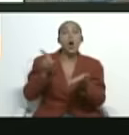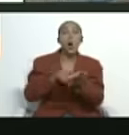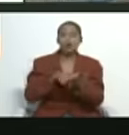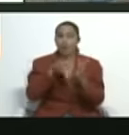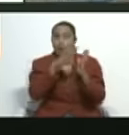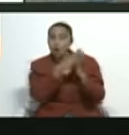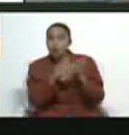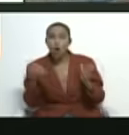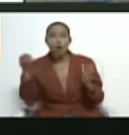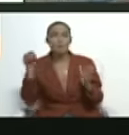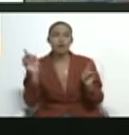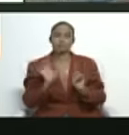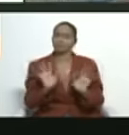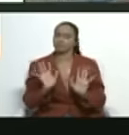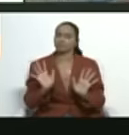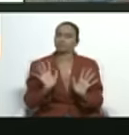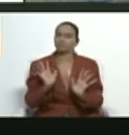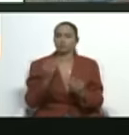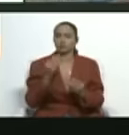nunca más. Muchas gracias.